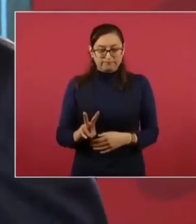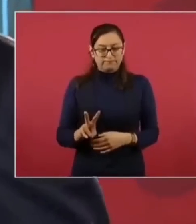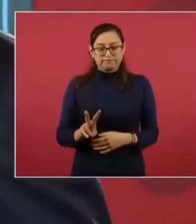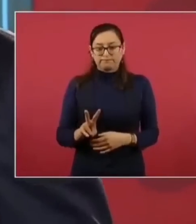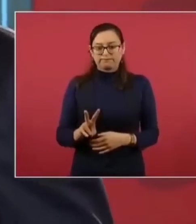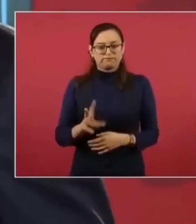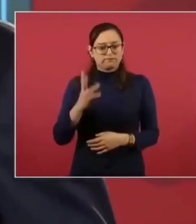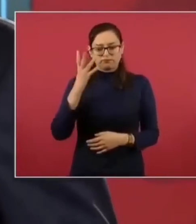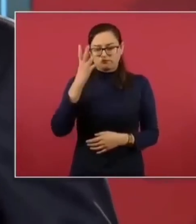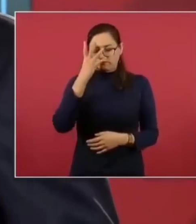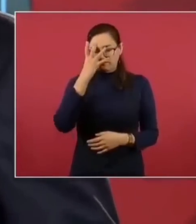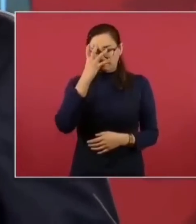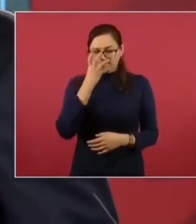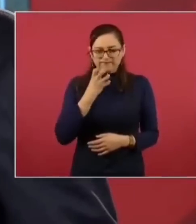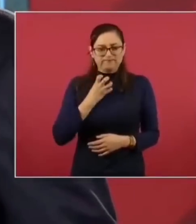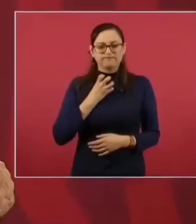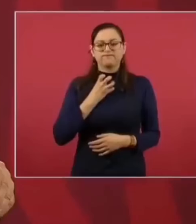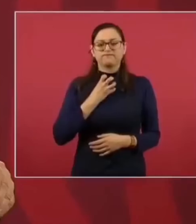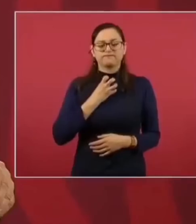pérdidas